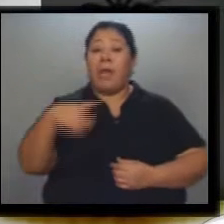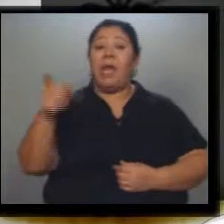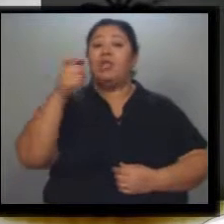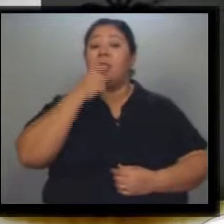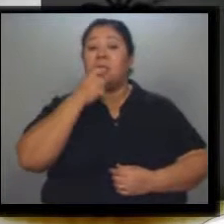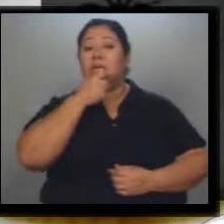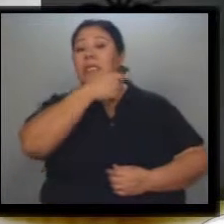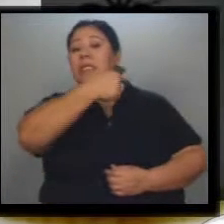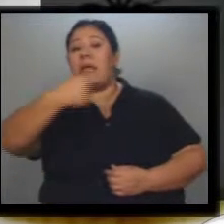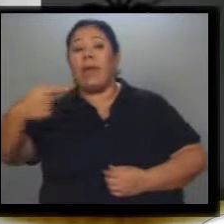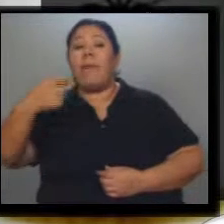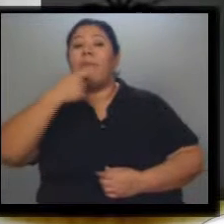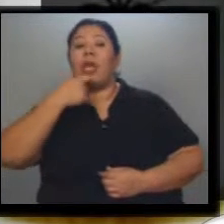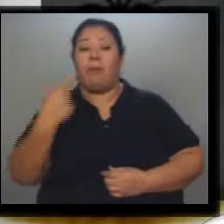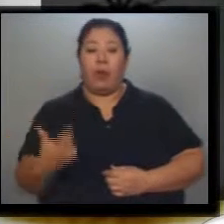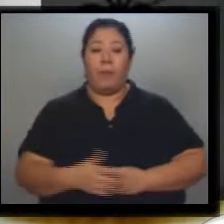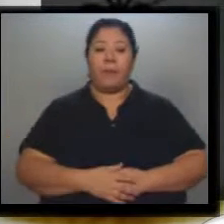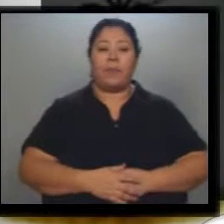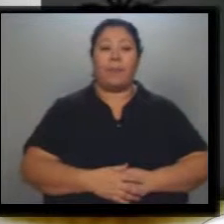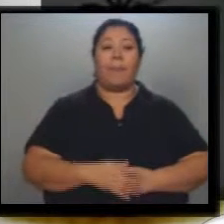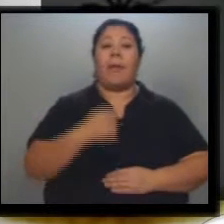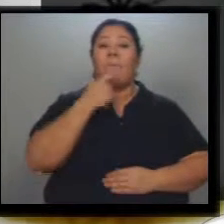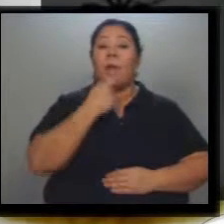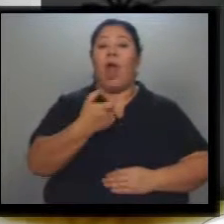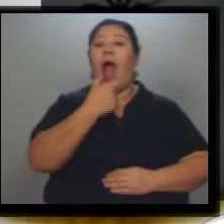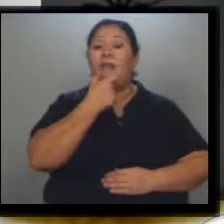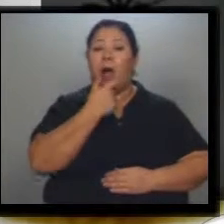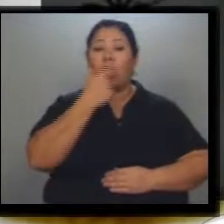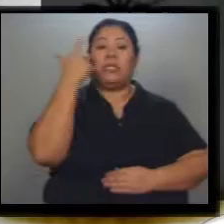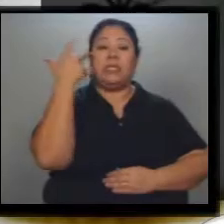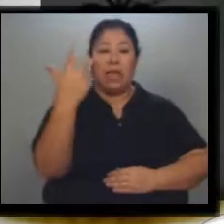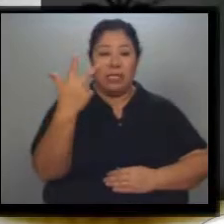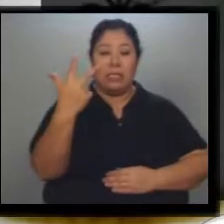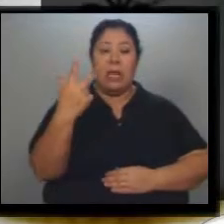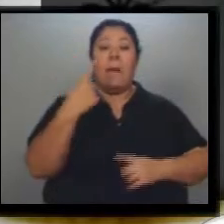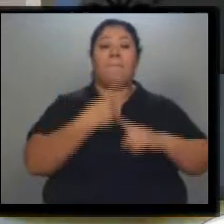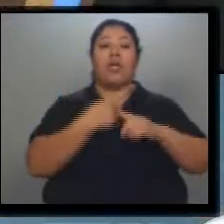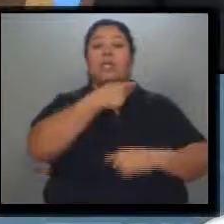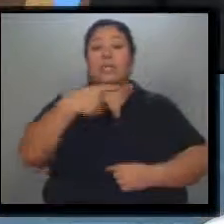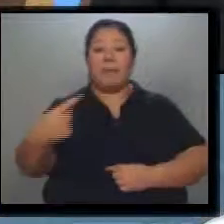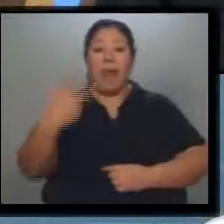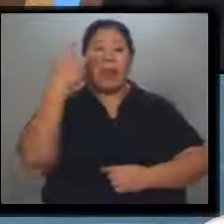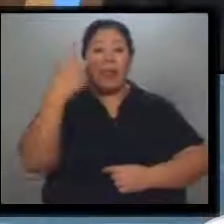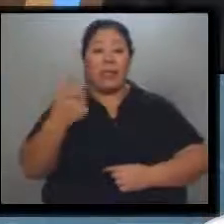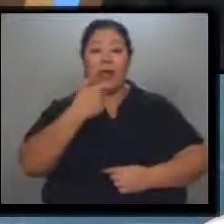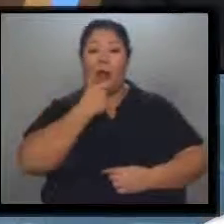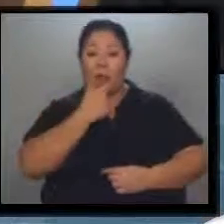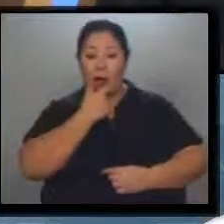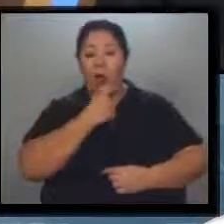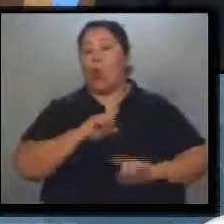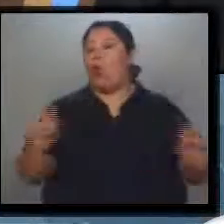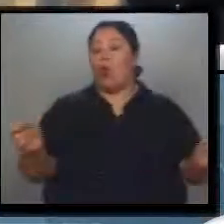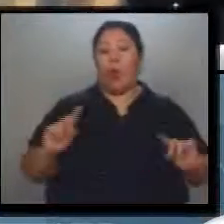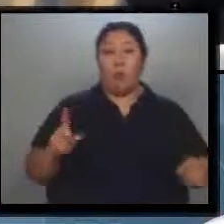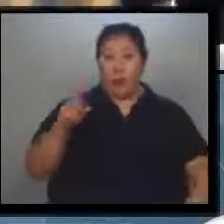año, 2.160. No. ¿Qué? No. Si decís que no se pueden comer más alfajor,